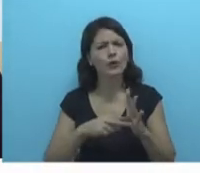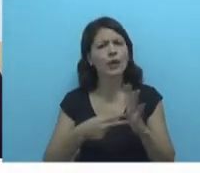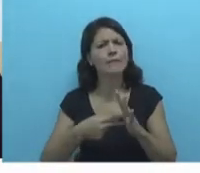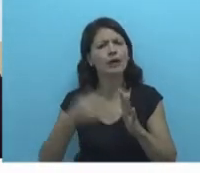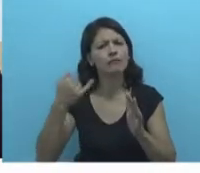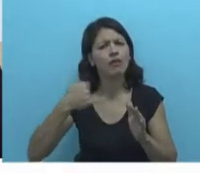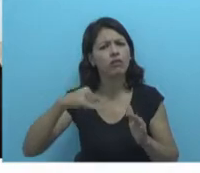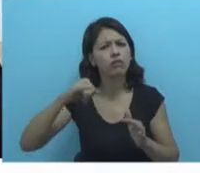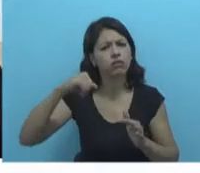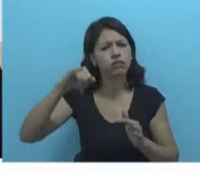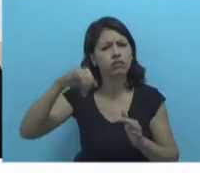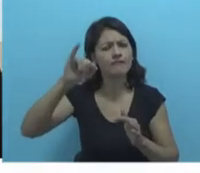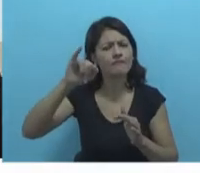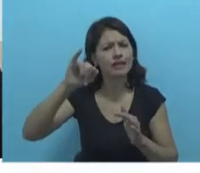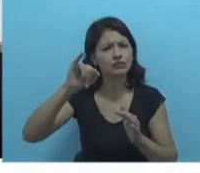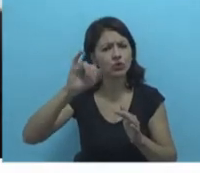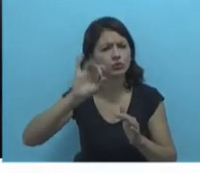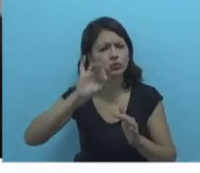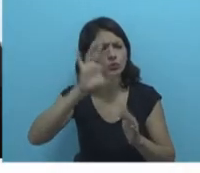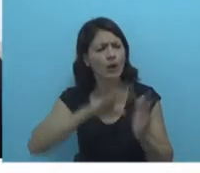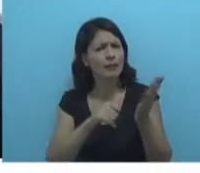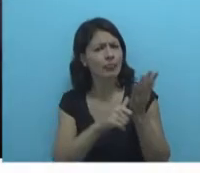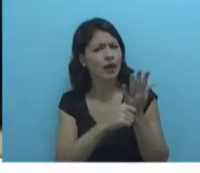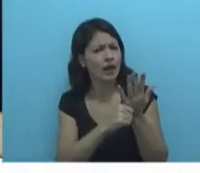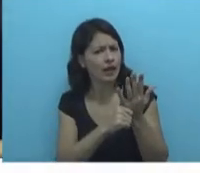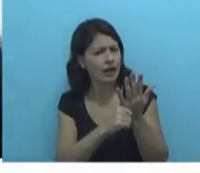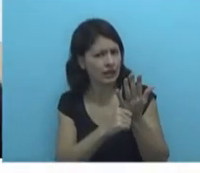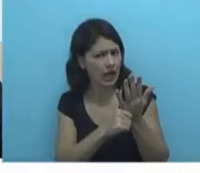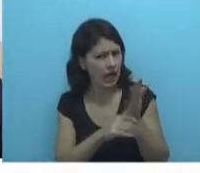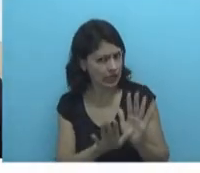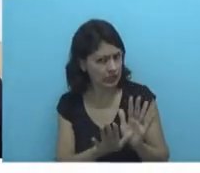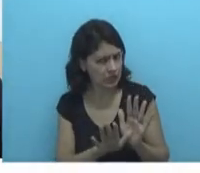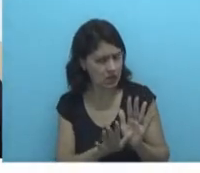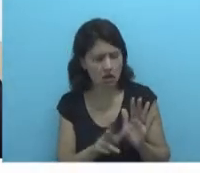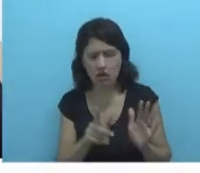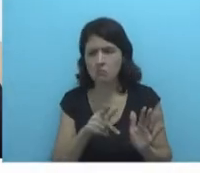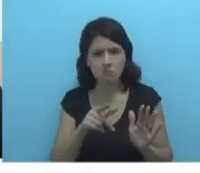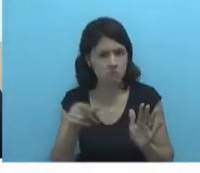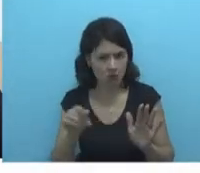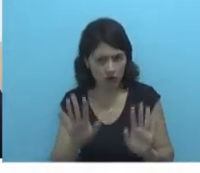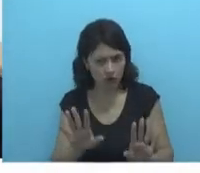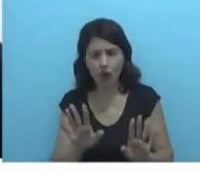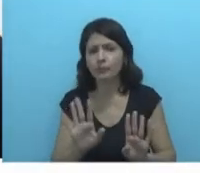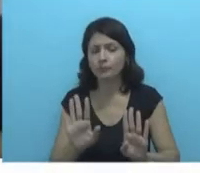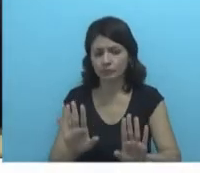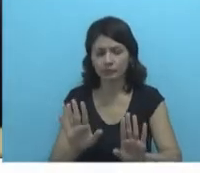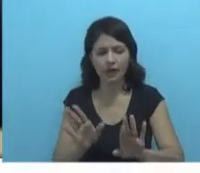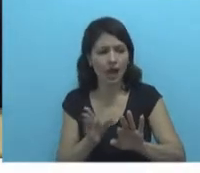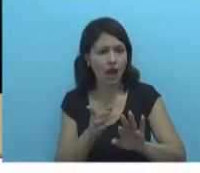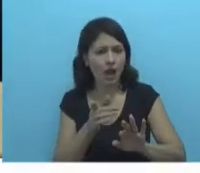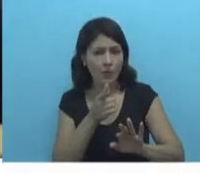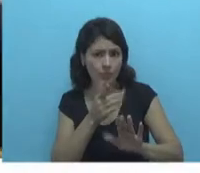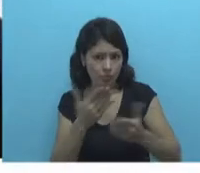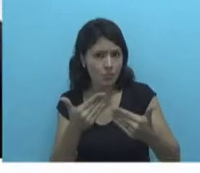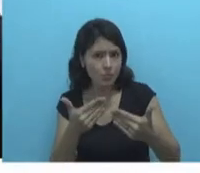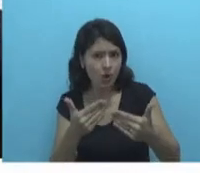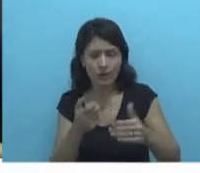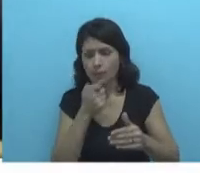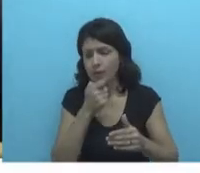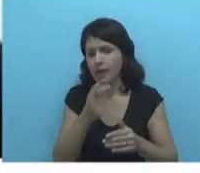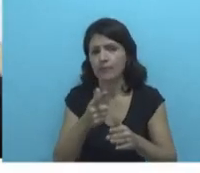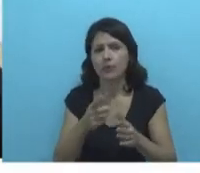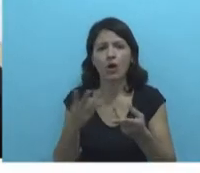lo genera la carne. Saquemos un mes, probemos, saquemos del índice de mediciones el impacto de la